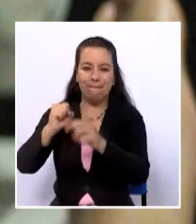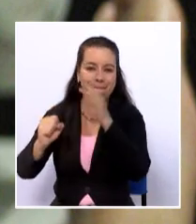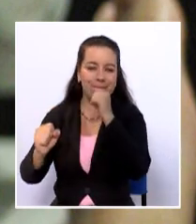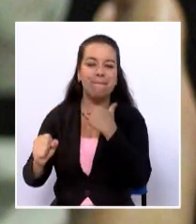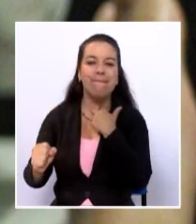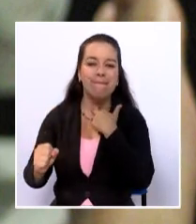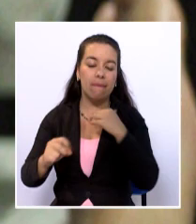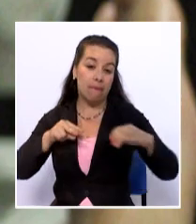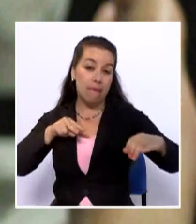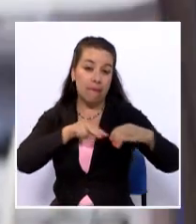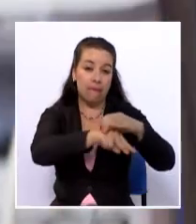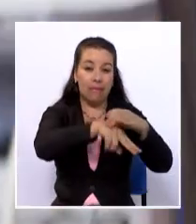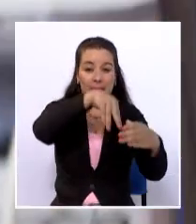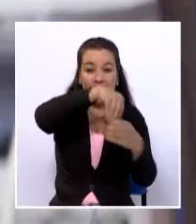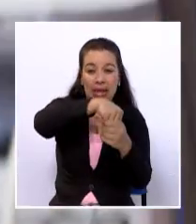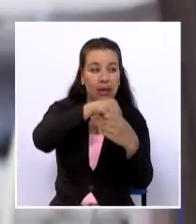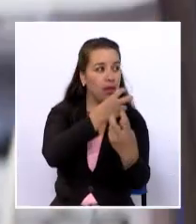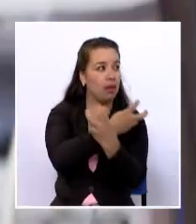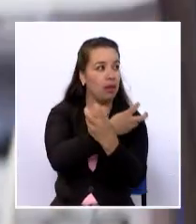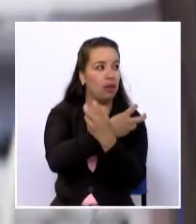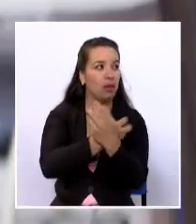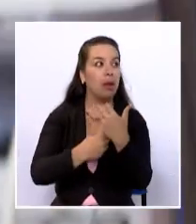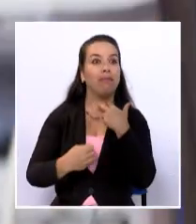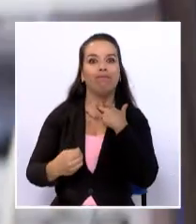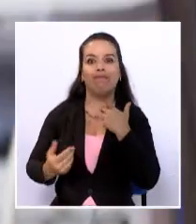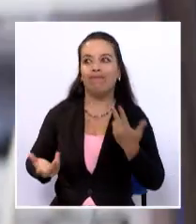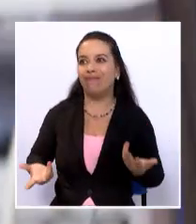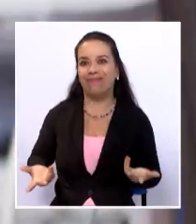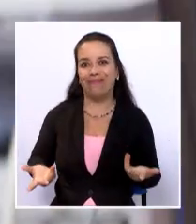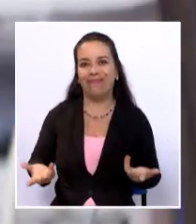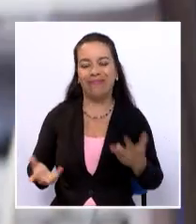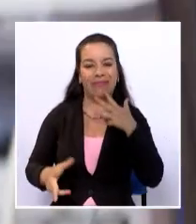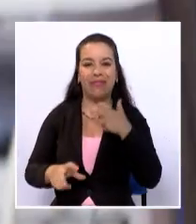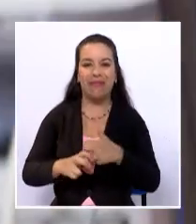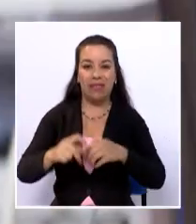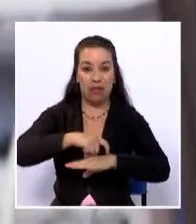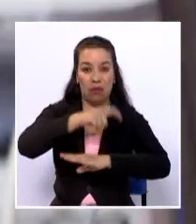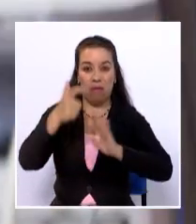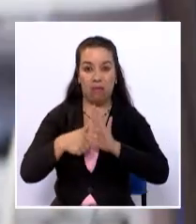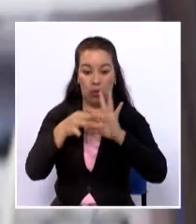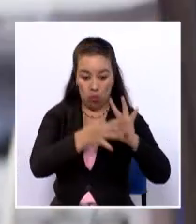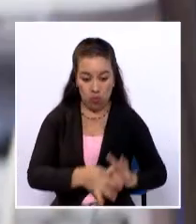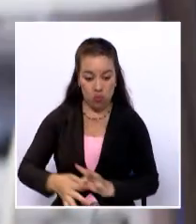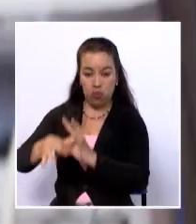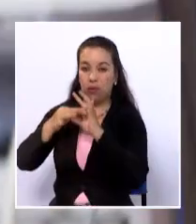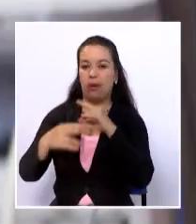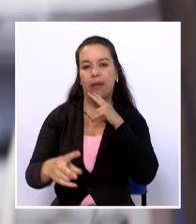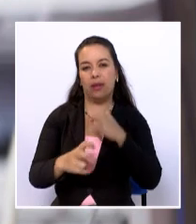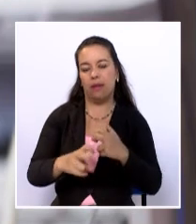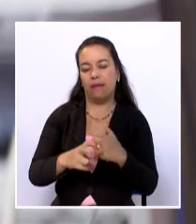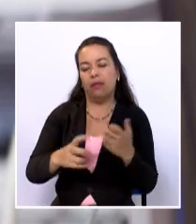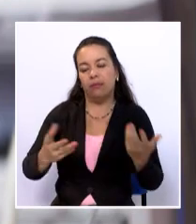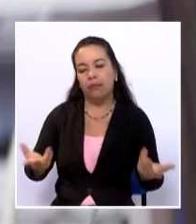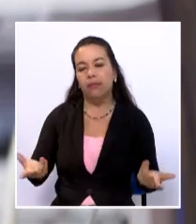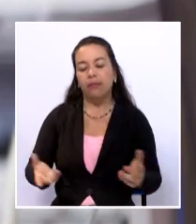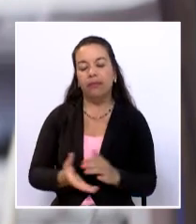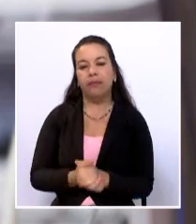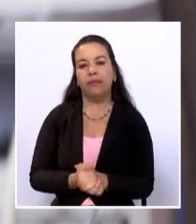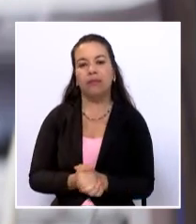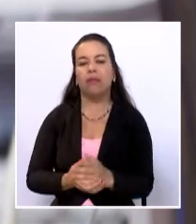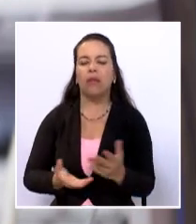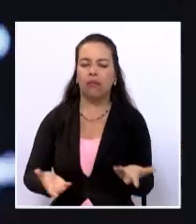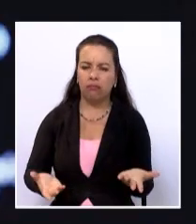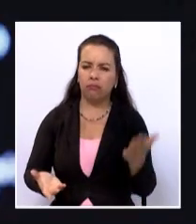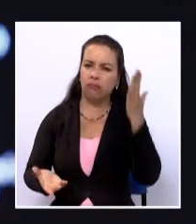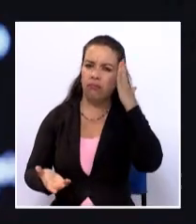a nivel intra articular pues no podríamos evaluar en la totalidad de los ligamentos cruzados y clínicamente cruzado anterior y posterior porque